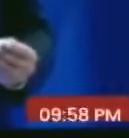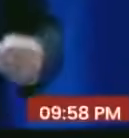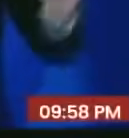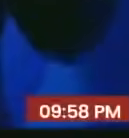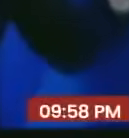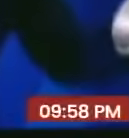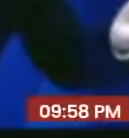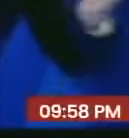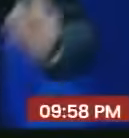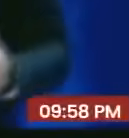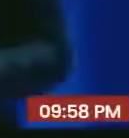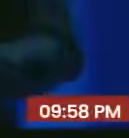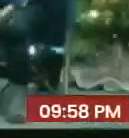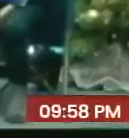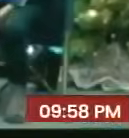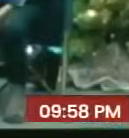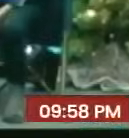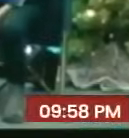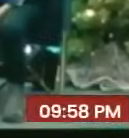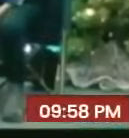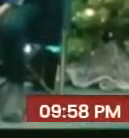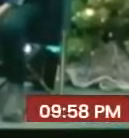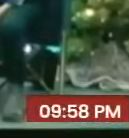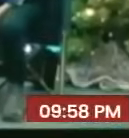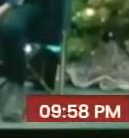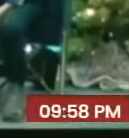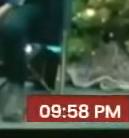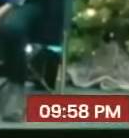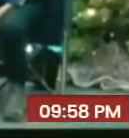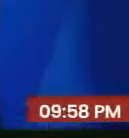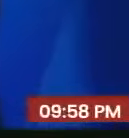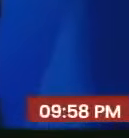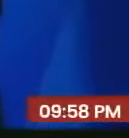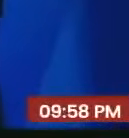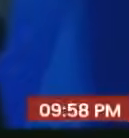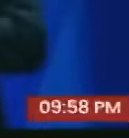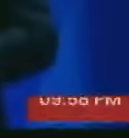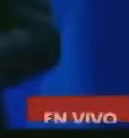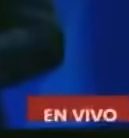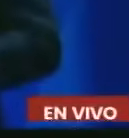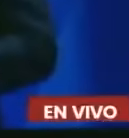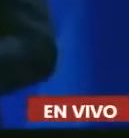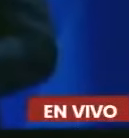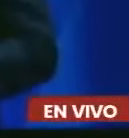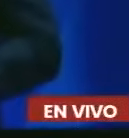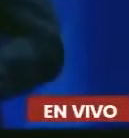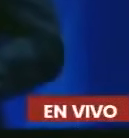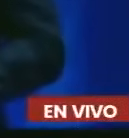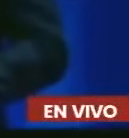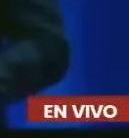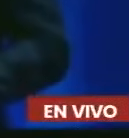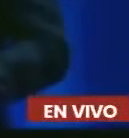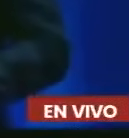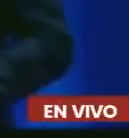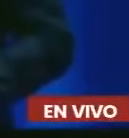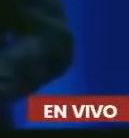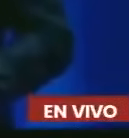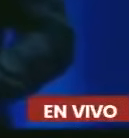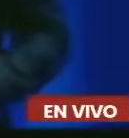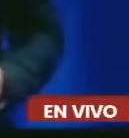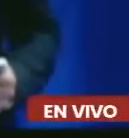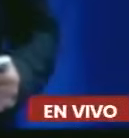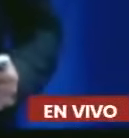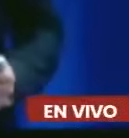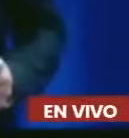del Zoológico de las Delicias, por supuesto la gobernadora Karina Carpio. Y una sorpresa, presidente, en el ámbito musical y de la